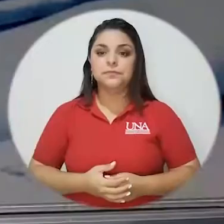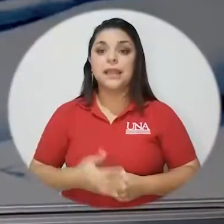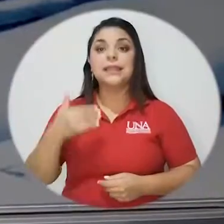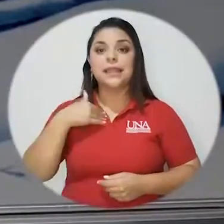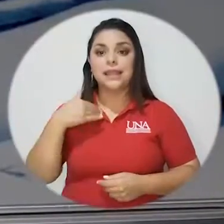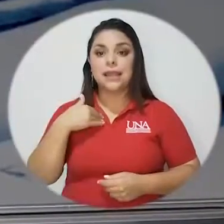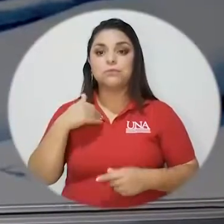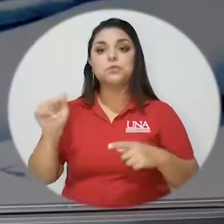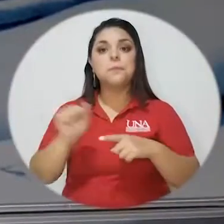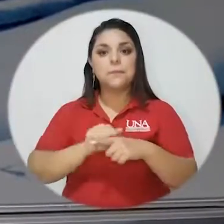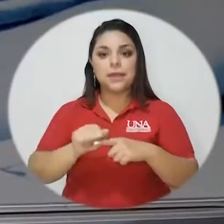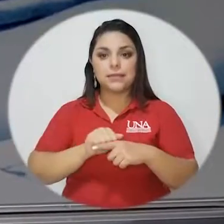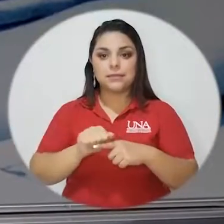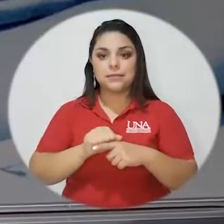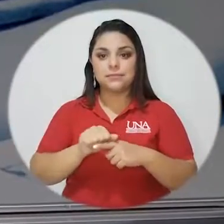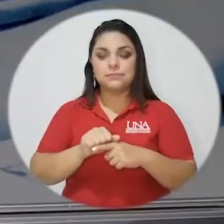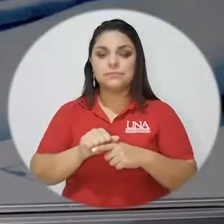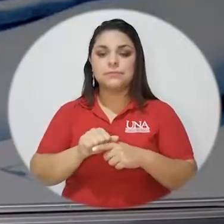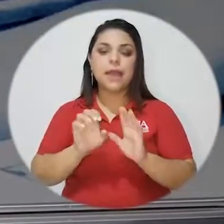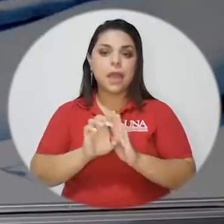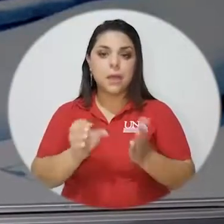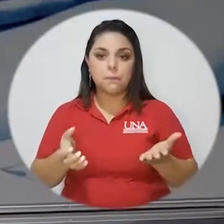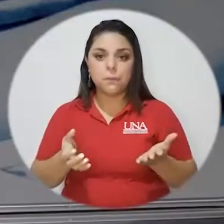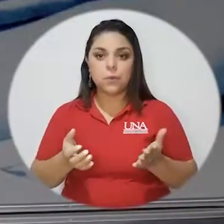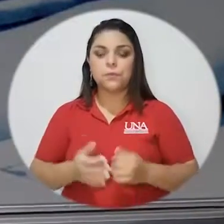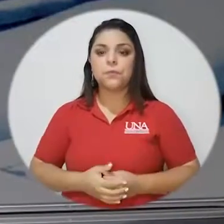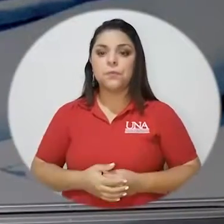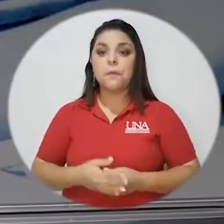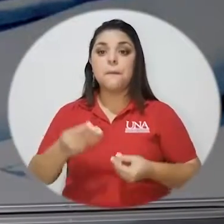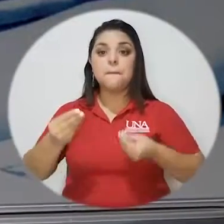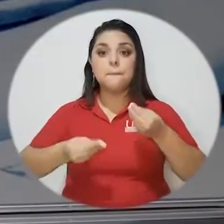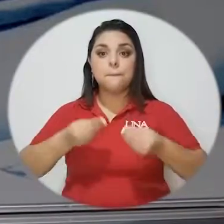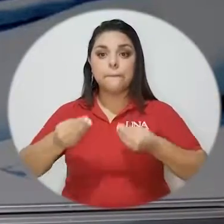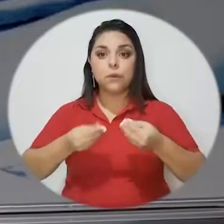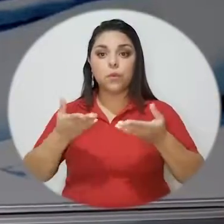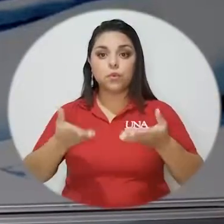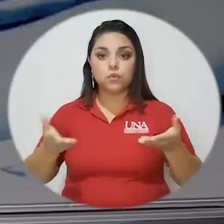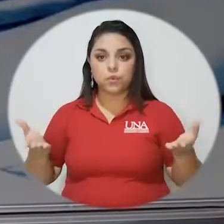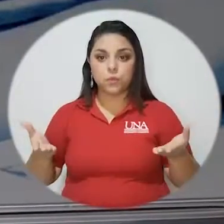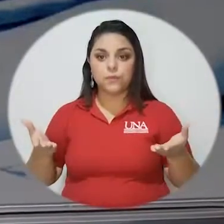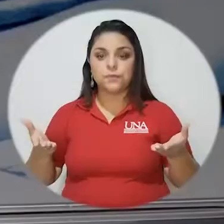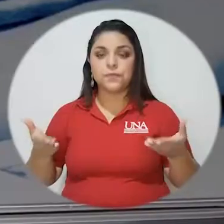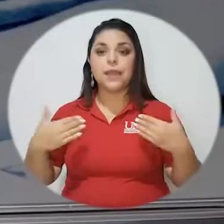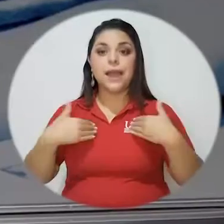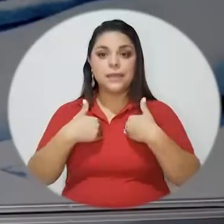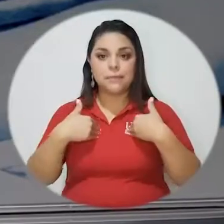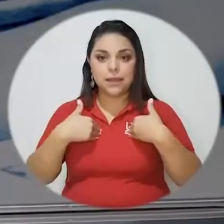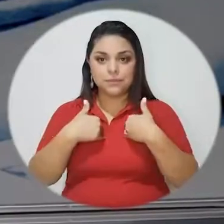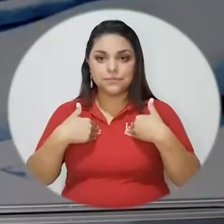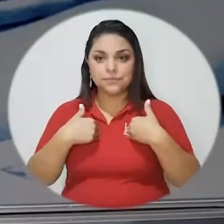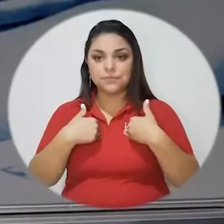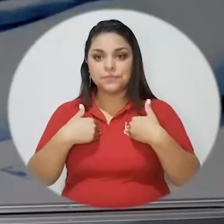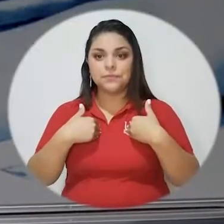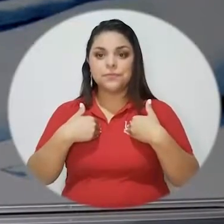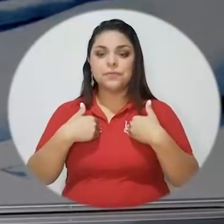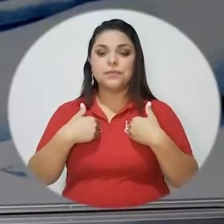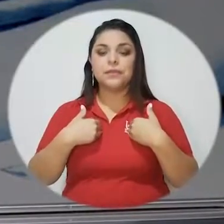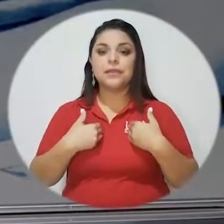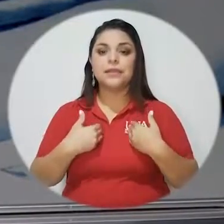Tenemos prácticas, digamos, de producción, digamos, animal, en